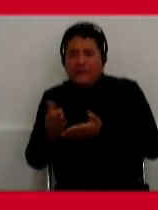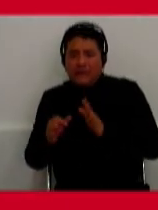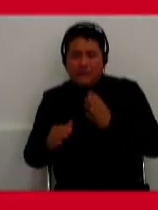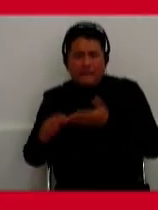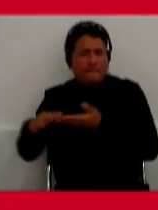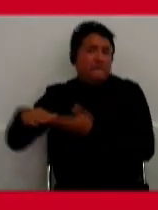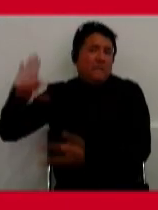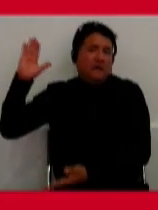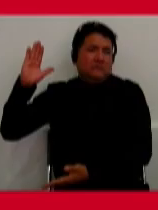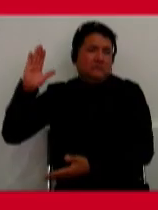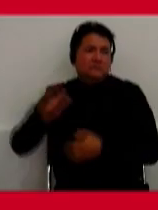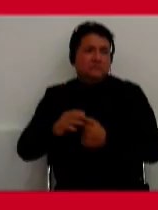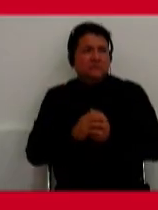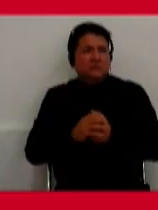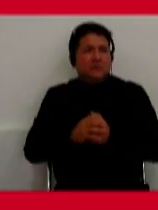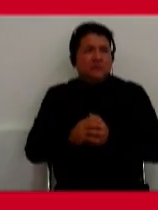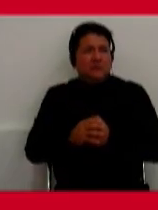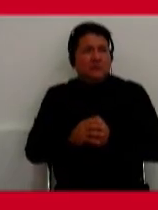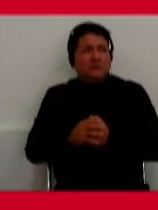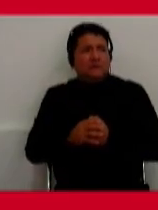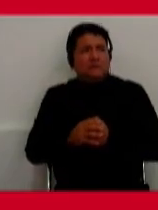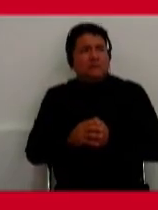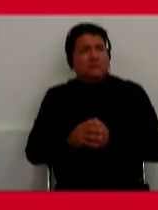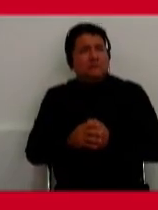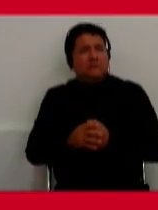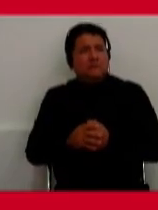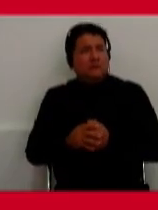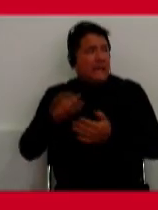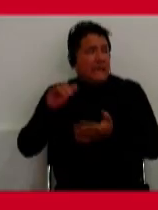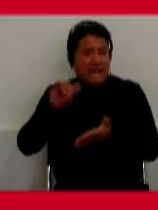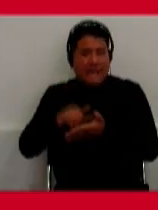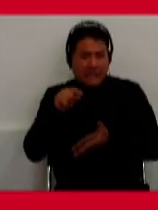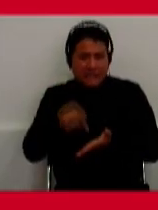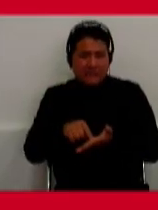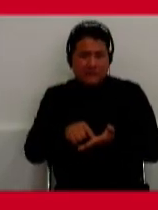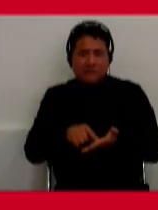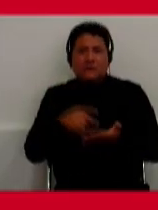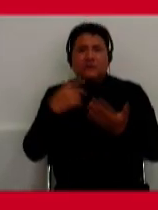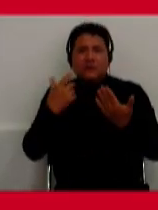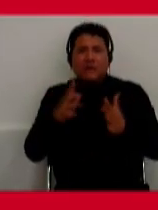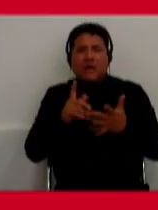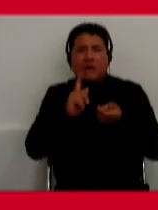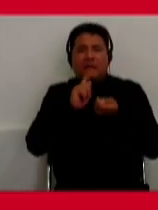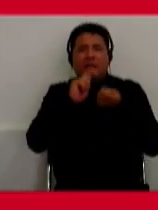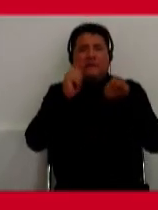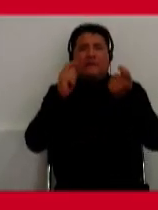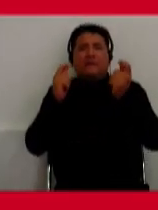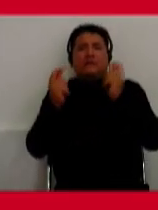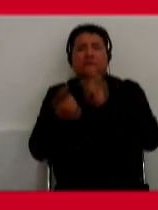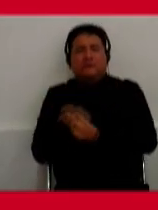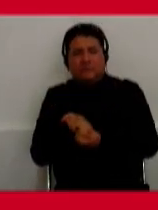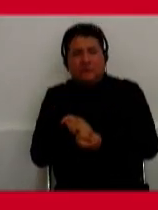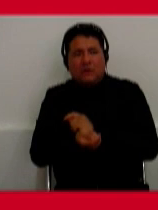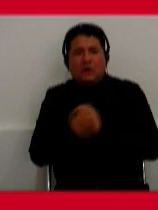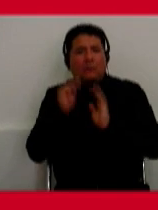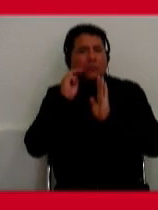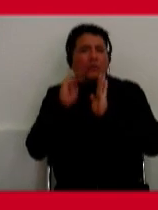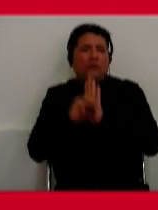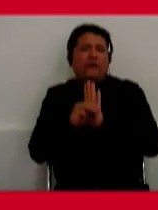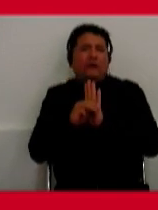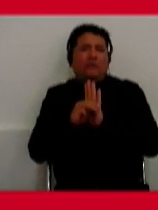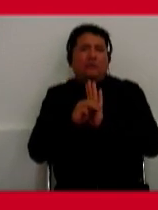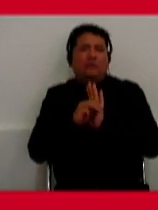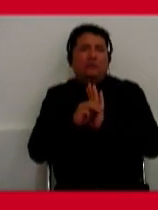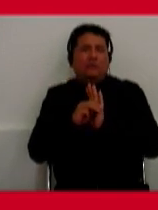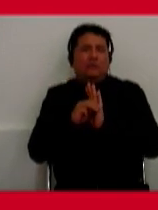las X. Esto de aquí ha sido transformado al modelo de geomecánico, donde el teorema de